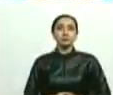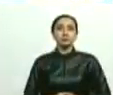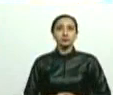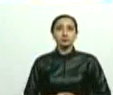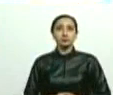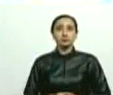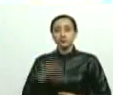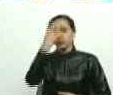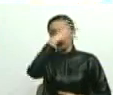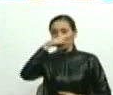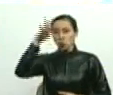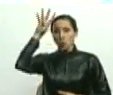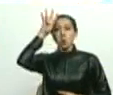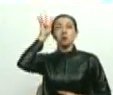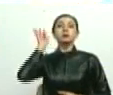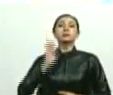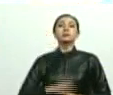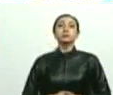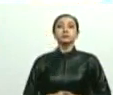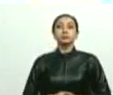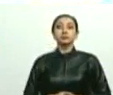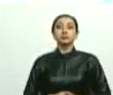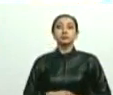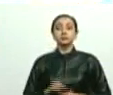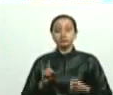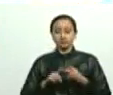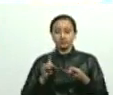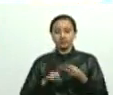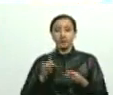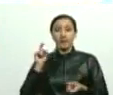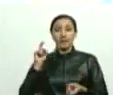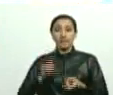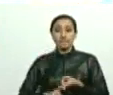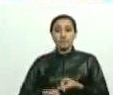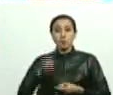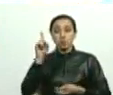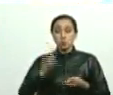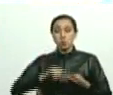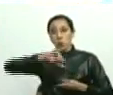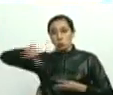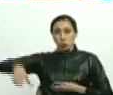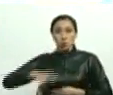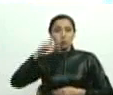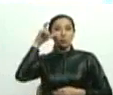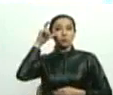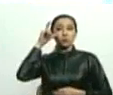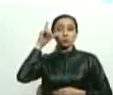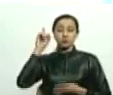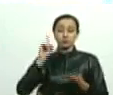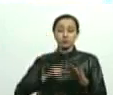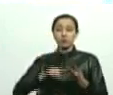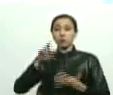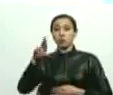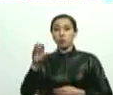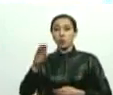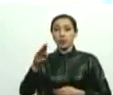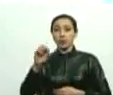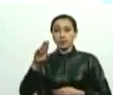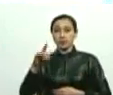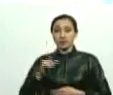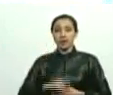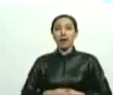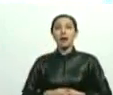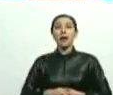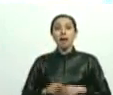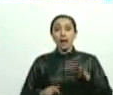Diosdado Cabello Rondón, Cilia Flores, Jorge Rodríguez, Robert Zapoleo, Julio León